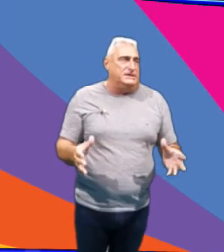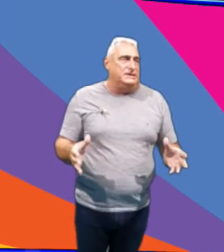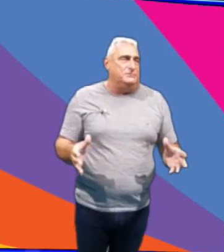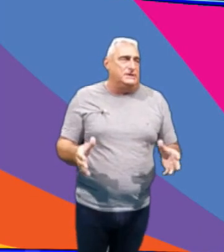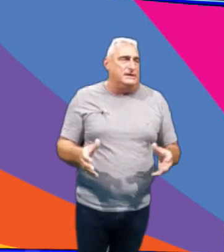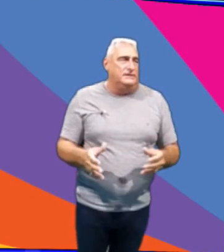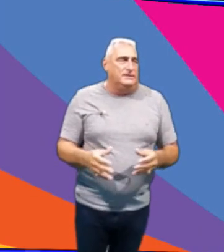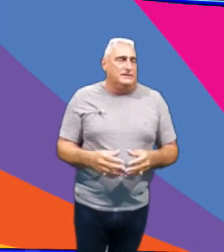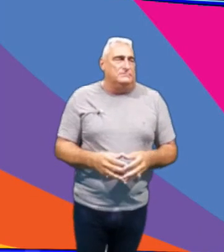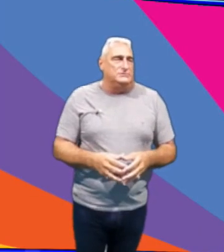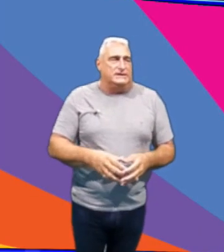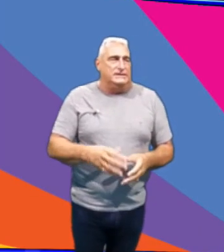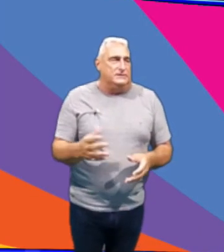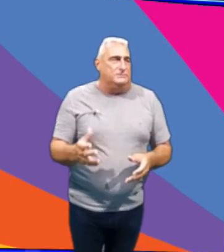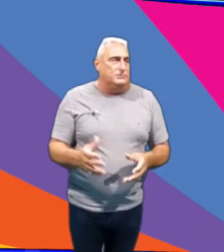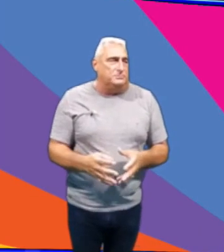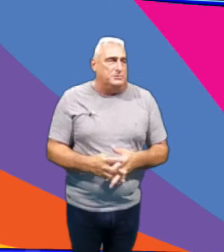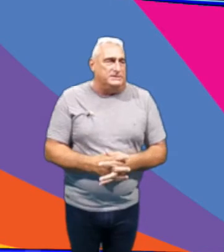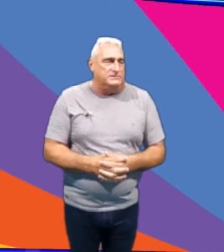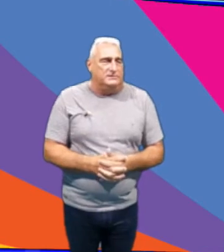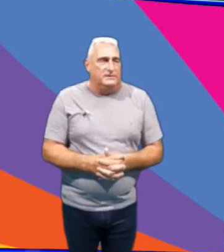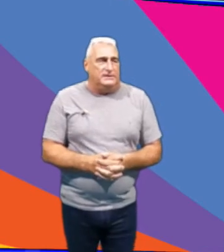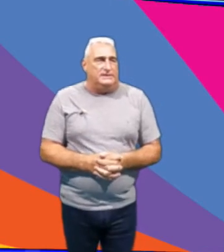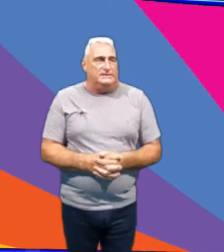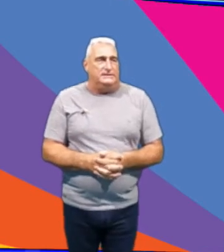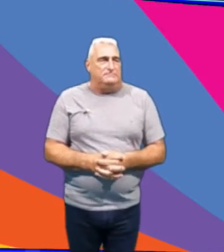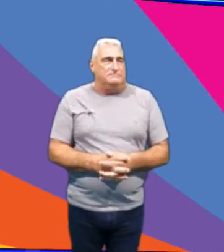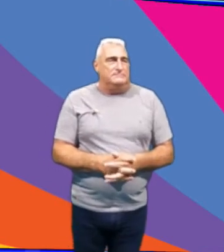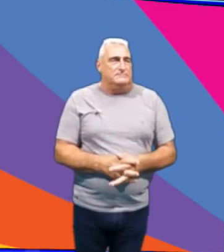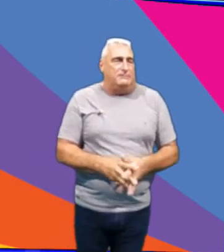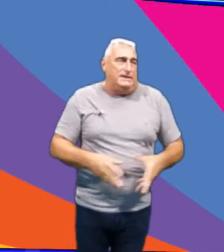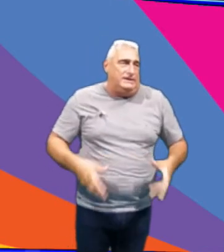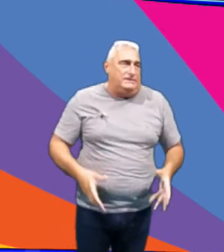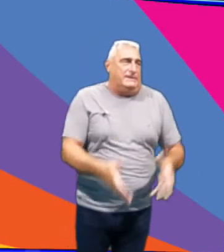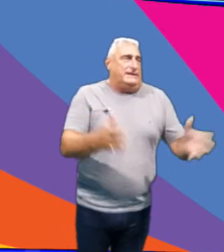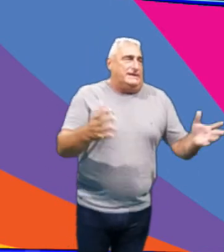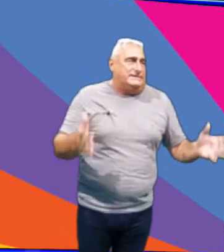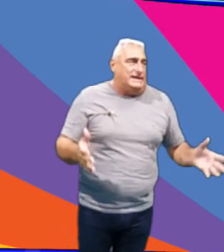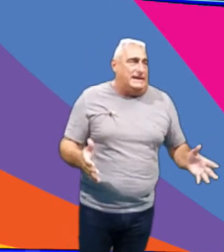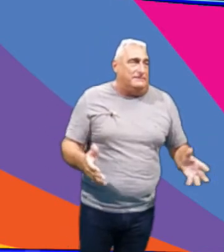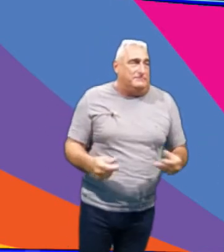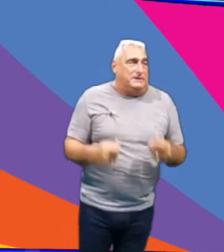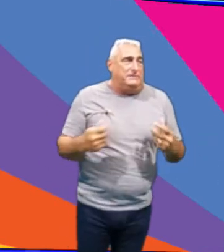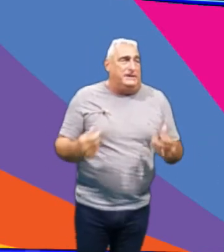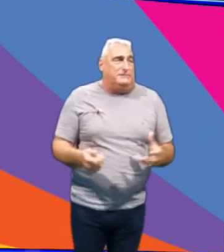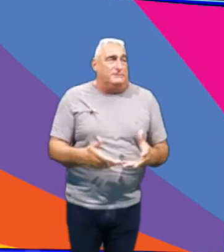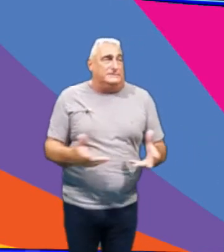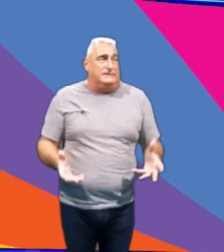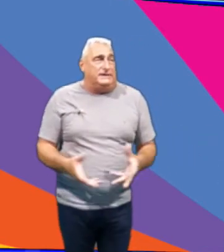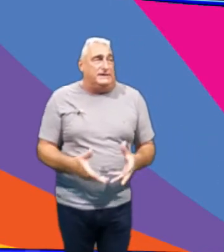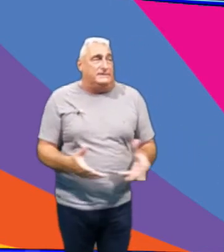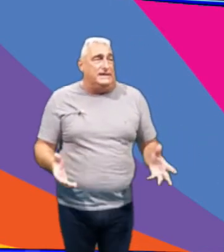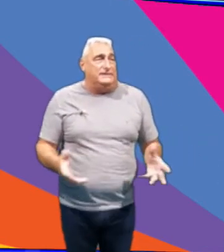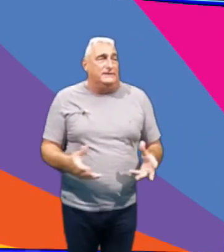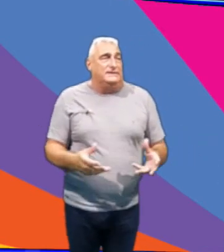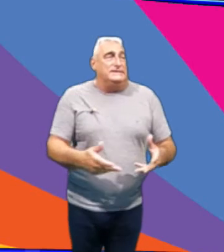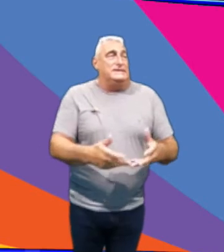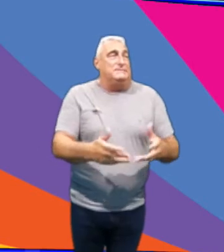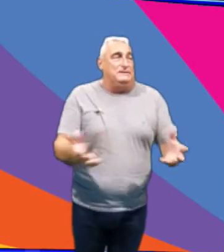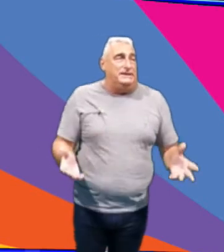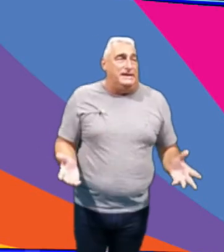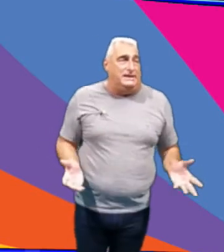llegar a votar, que mucha gente no votó por eso, es decir, ahora van a dejar entrar, con barbijo, lo que sea, van a dejar entrar, ya